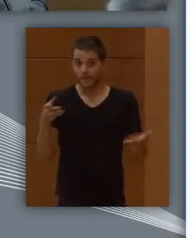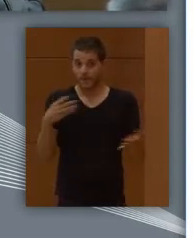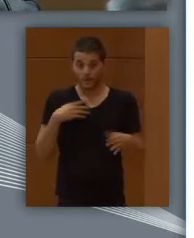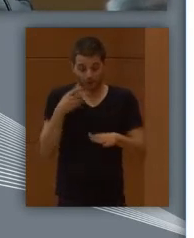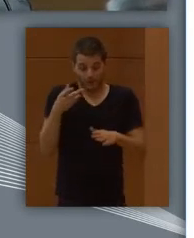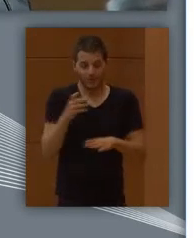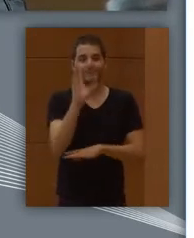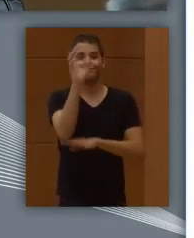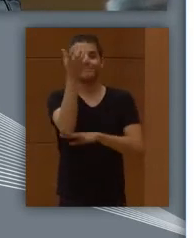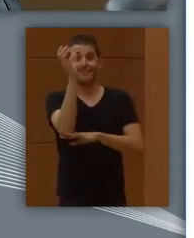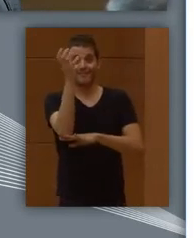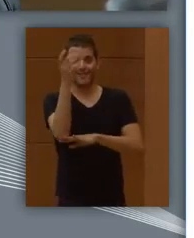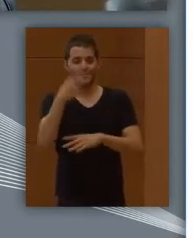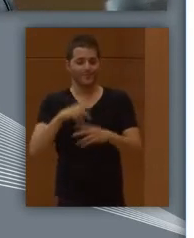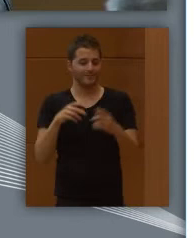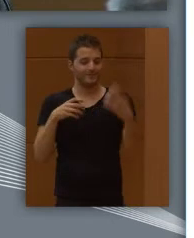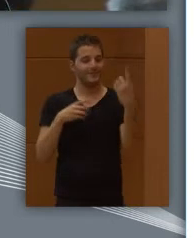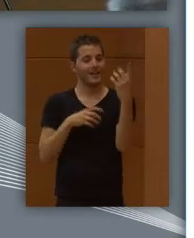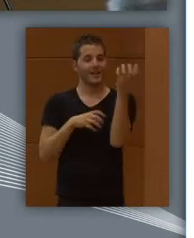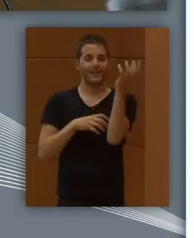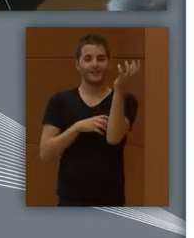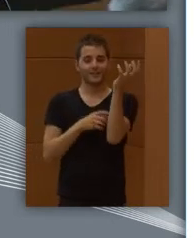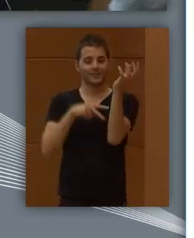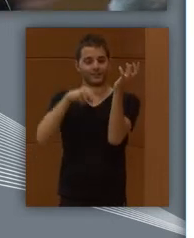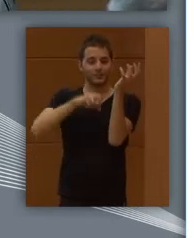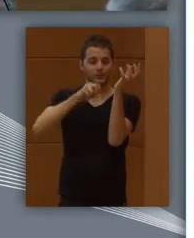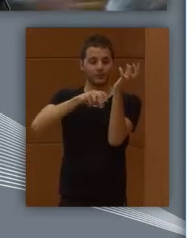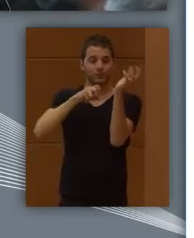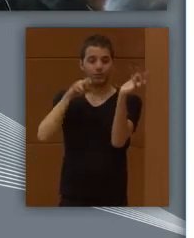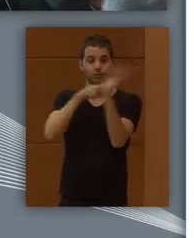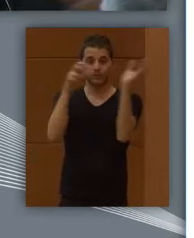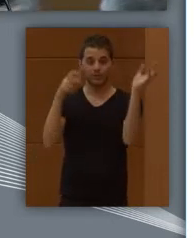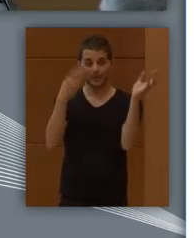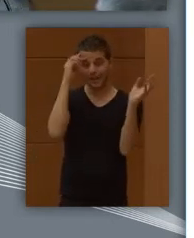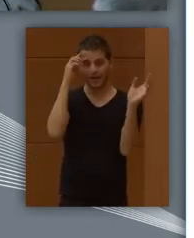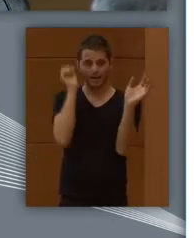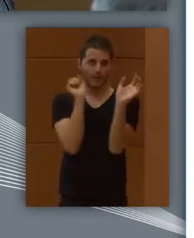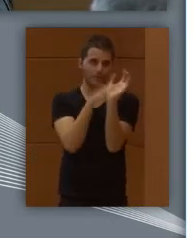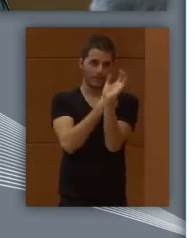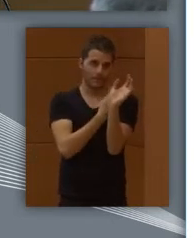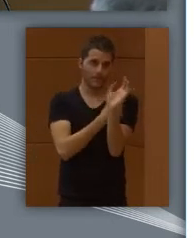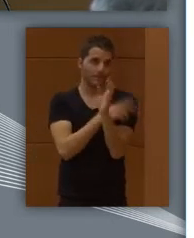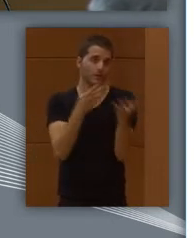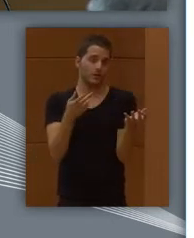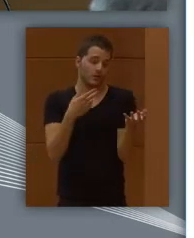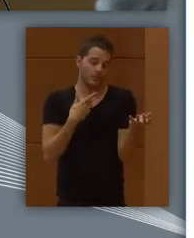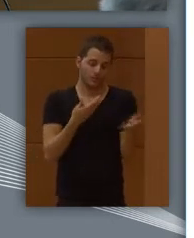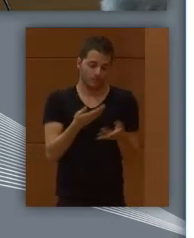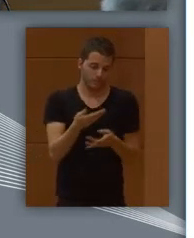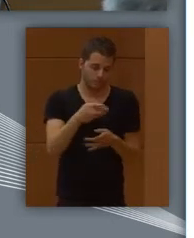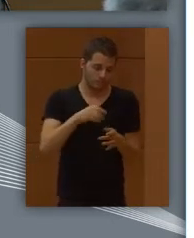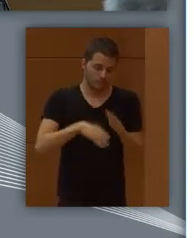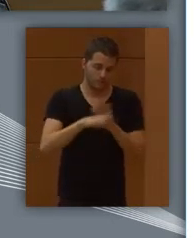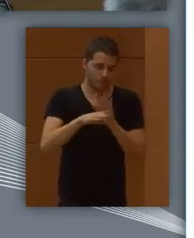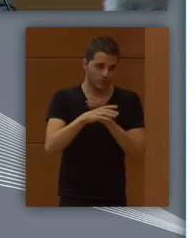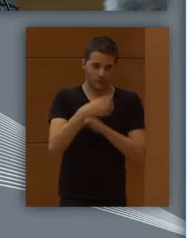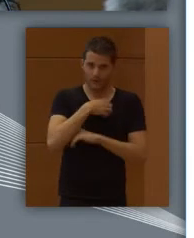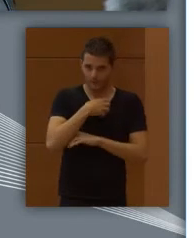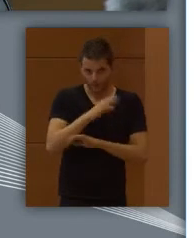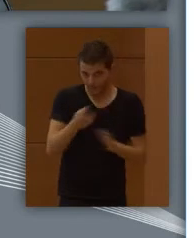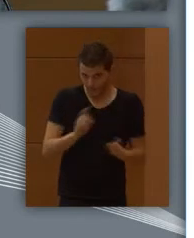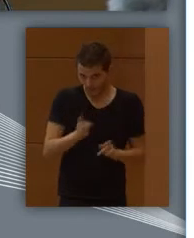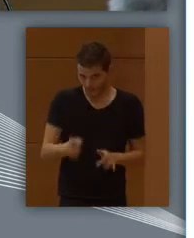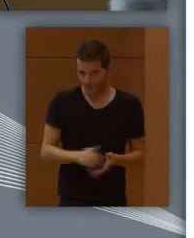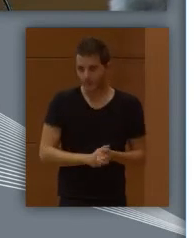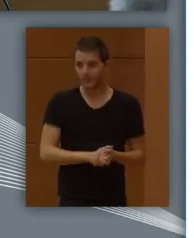al primer árbol que encontró, pues se pegó un cabezazo y su viaje no pudo continuar, ¿no? El tercer